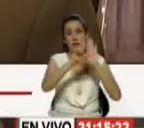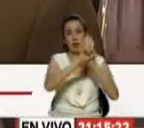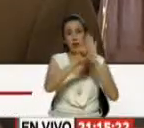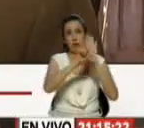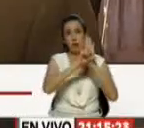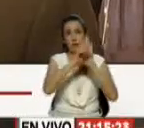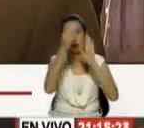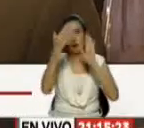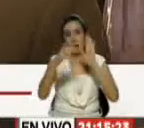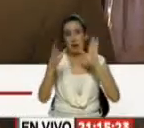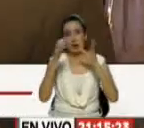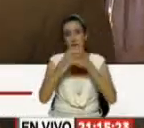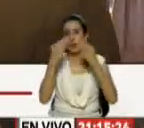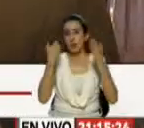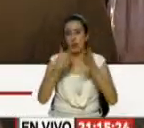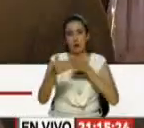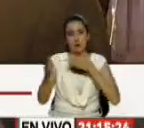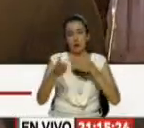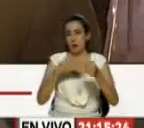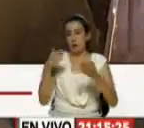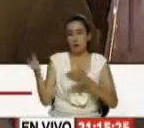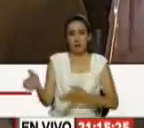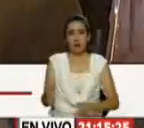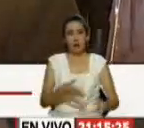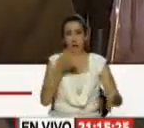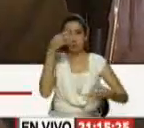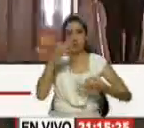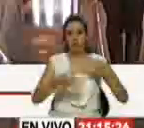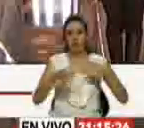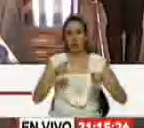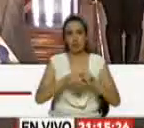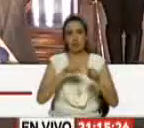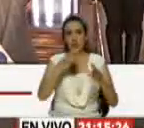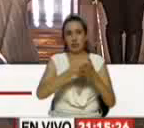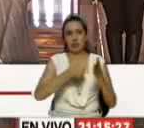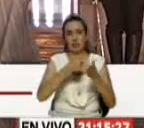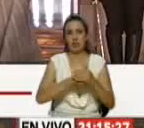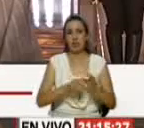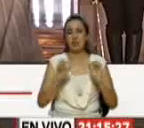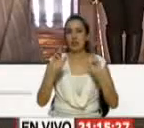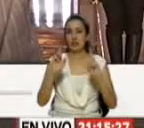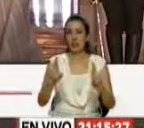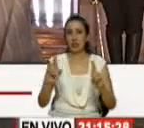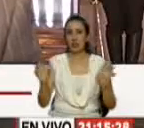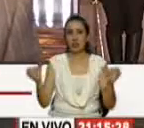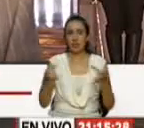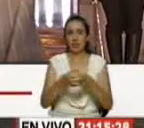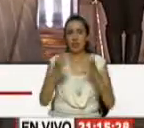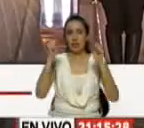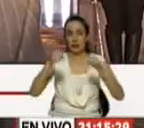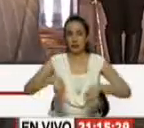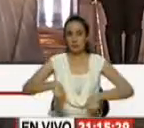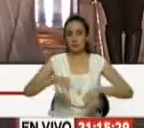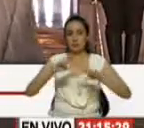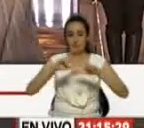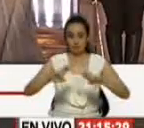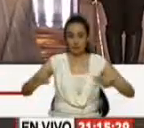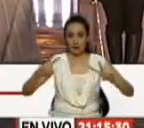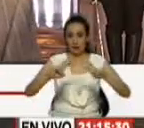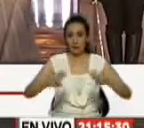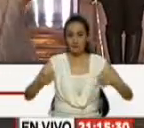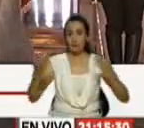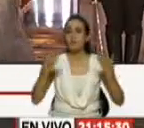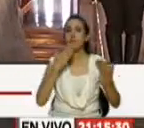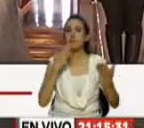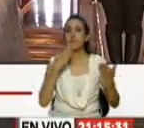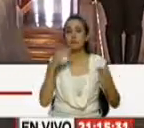y caiga quien caiga, venga donde venga, la corrupción tiene que ser combatida. Y ojalá en algún momento también se pueda indagar lo que